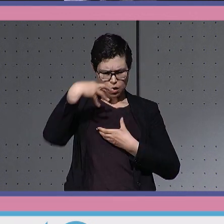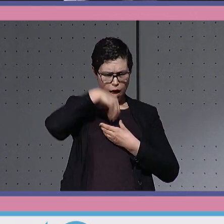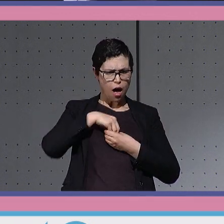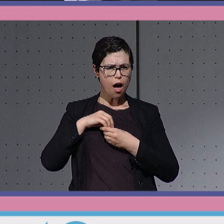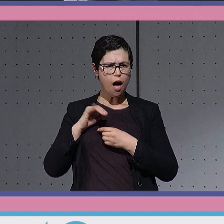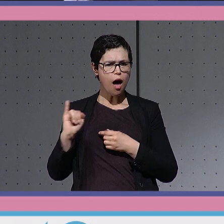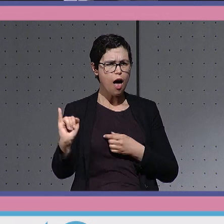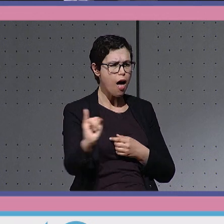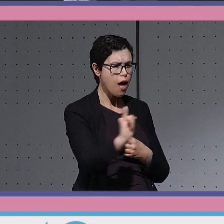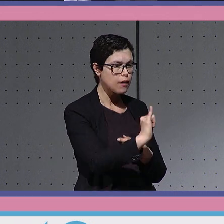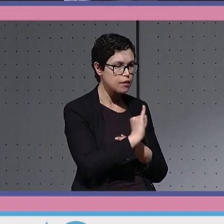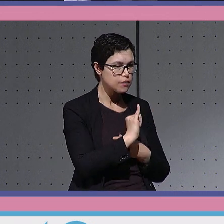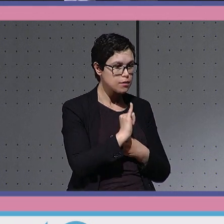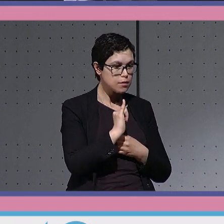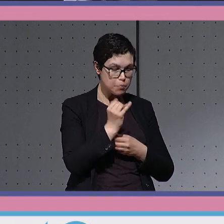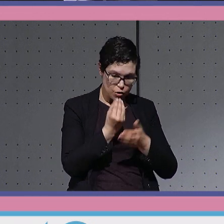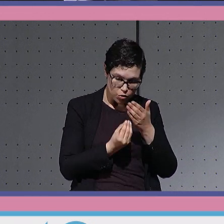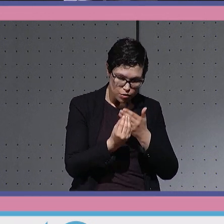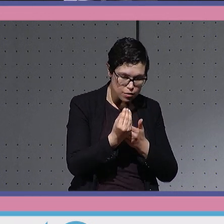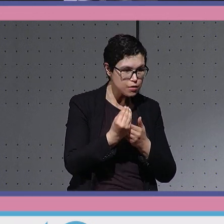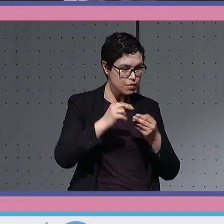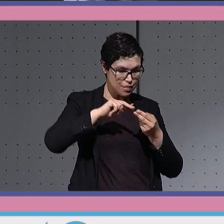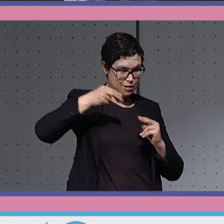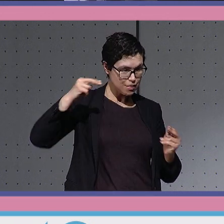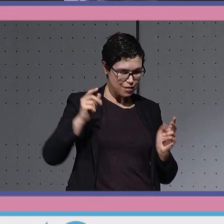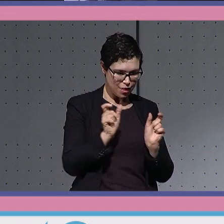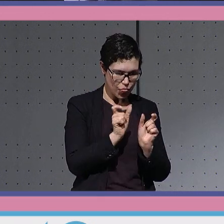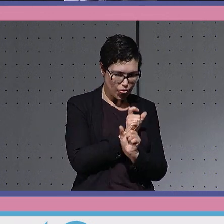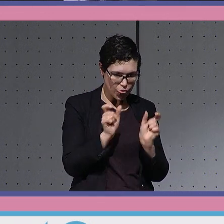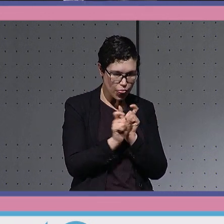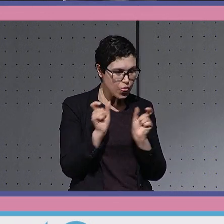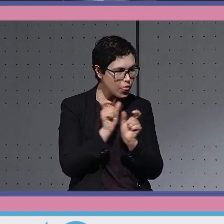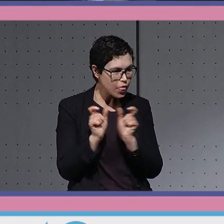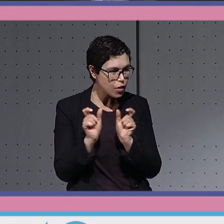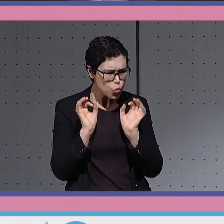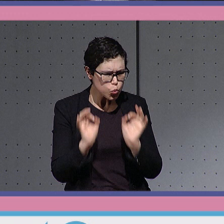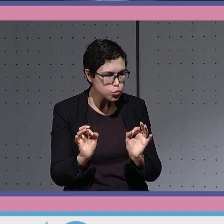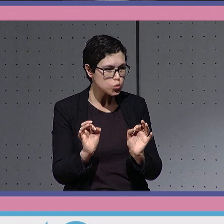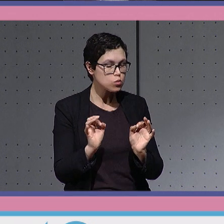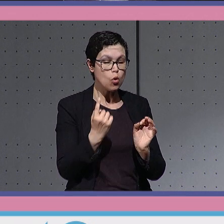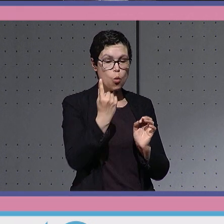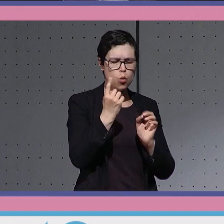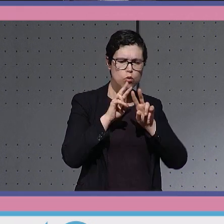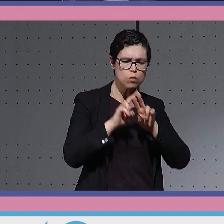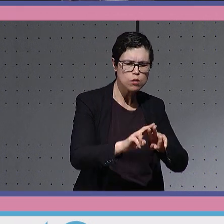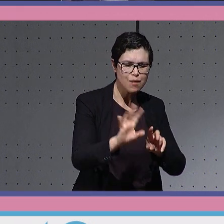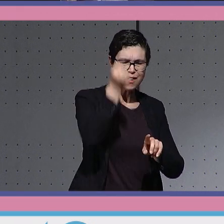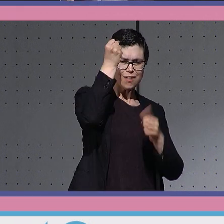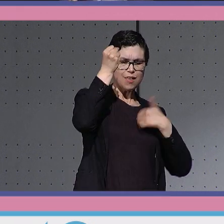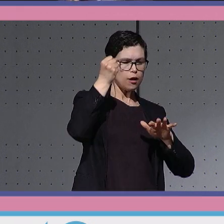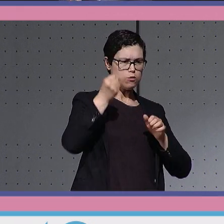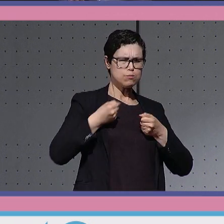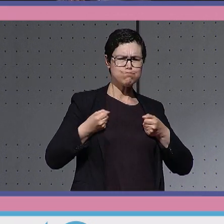que interaccionan de una manera complicada, hacen falta números muy altos para poder llegar a